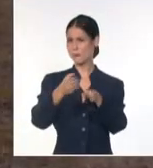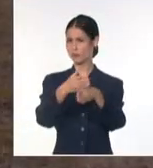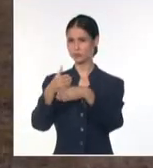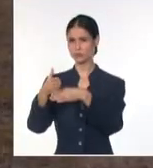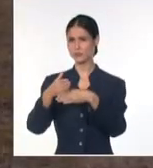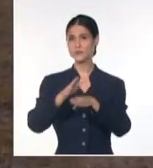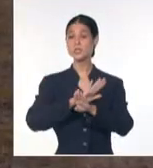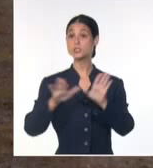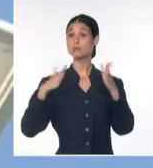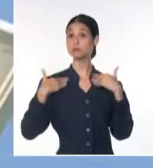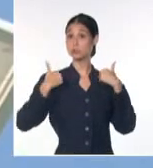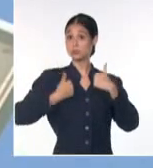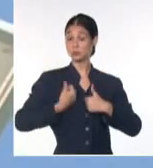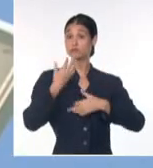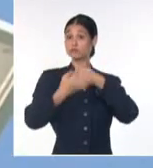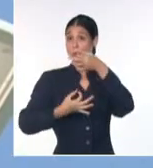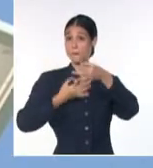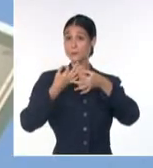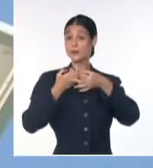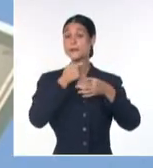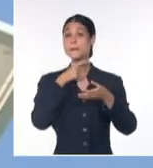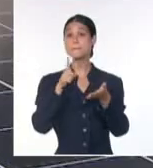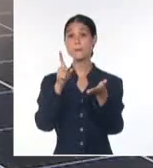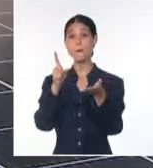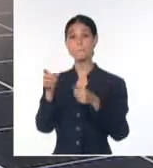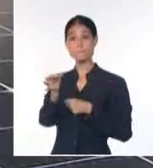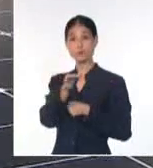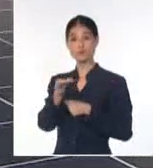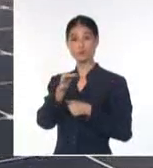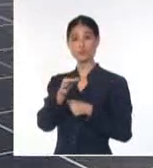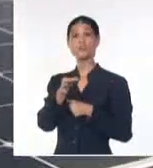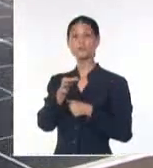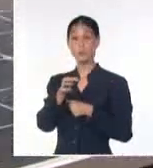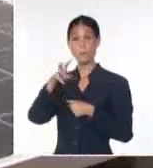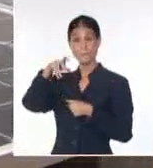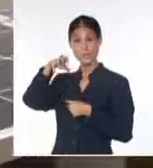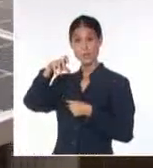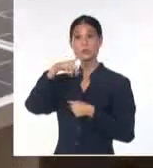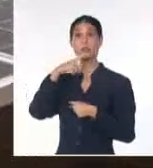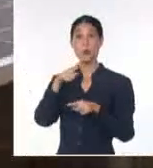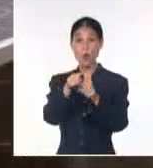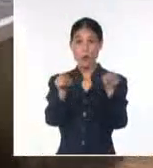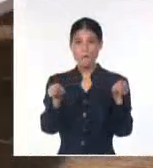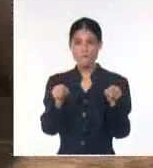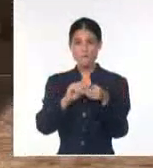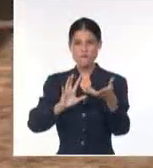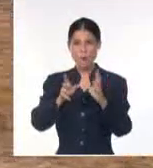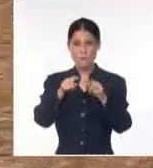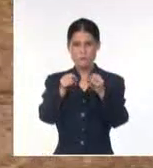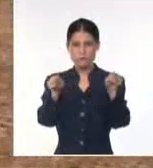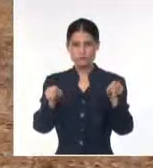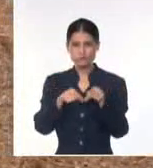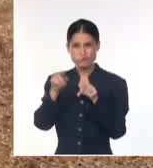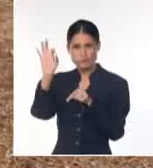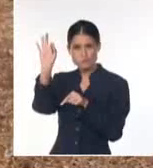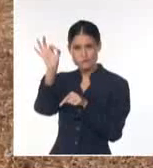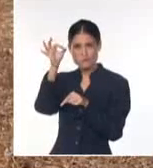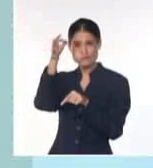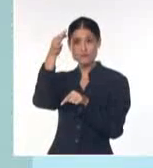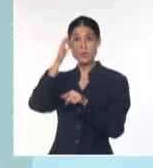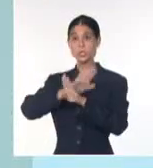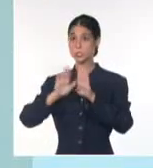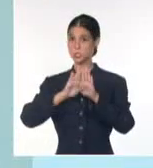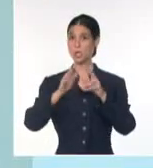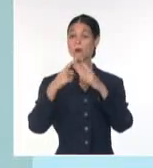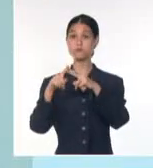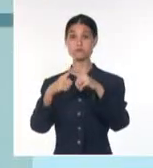que municipios pinareños disponen de estas tecnologías. Estamos extendiendo en el 24 92 posiciones